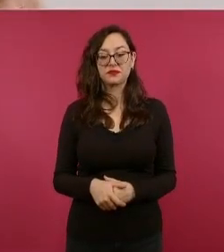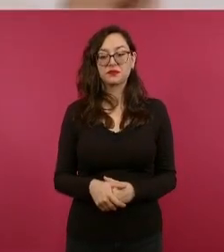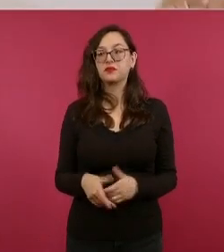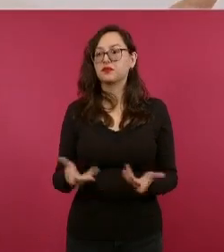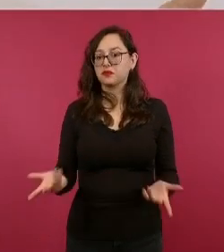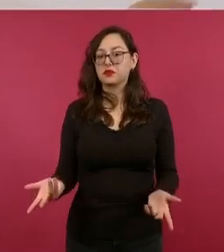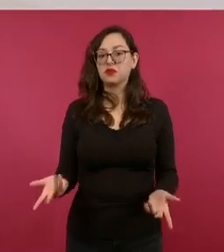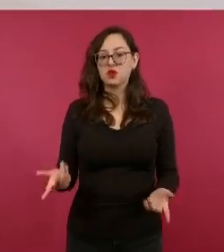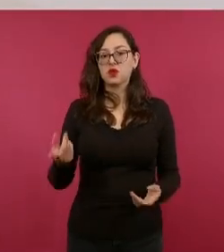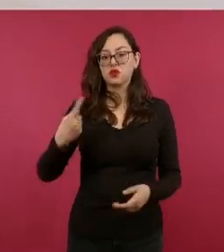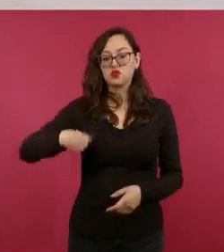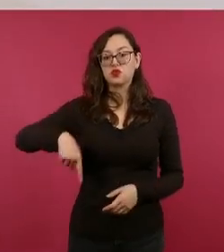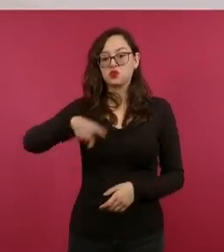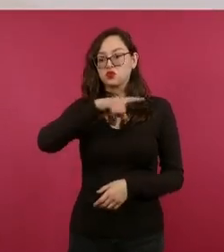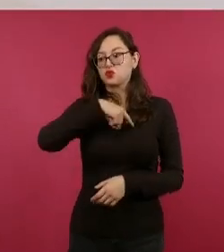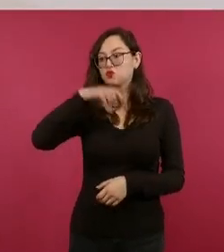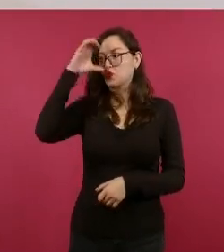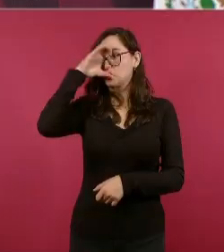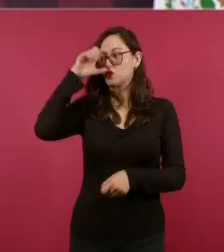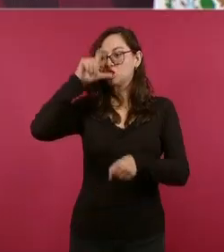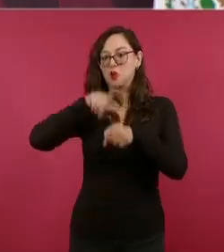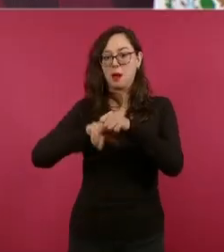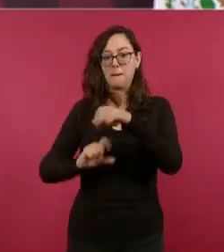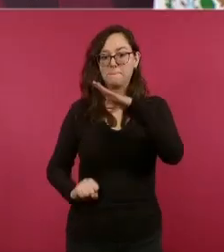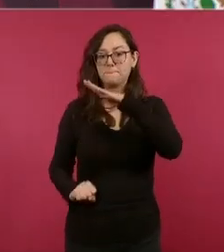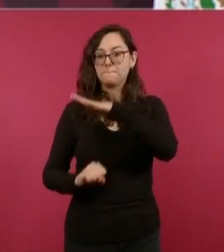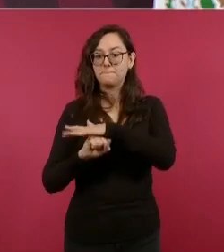es por nuestras culturas.